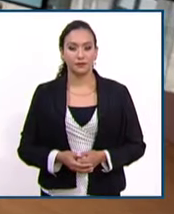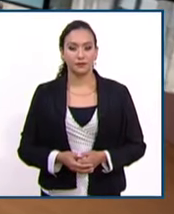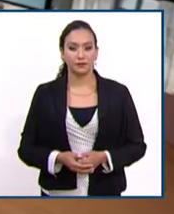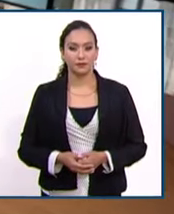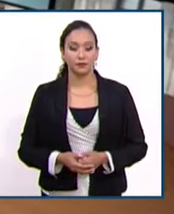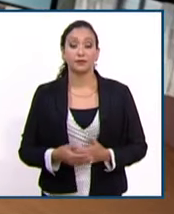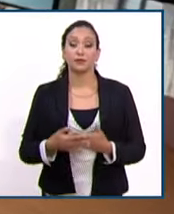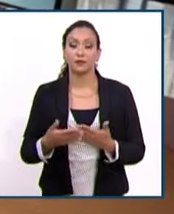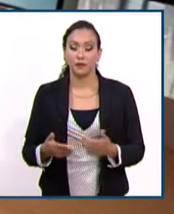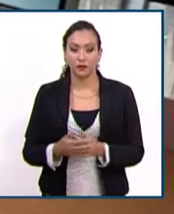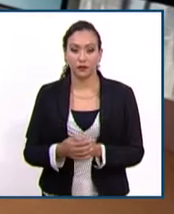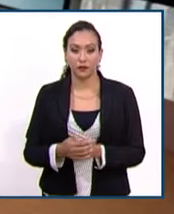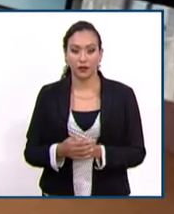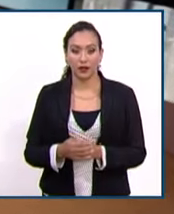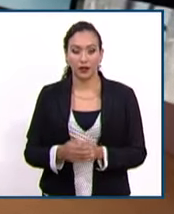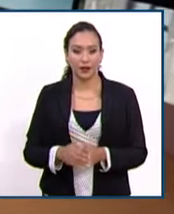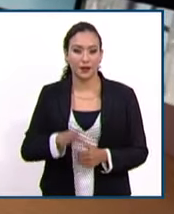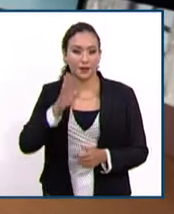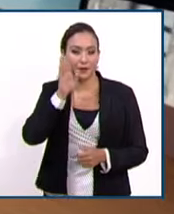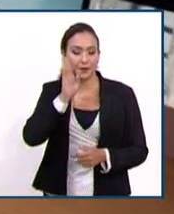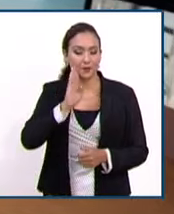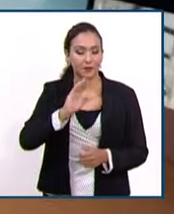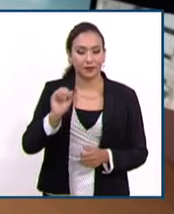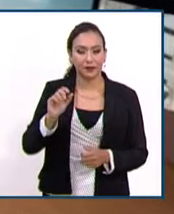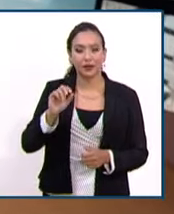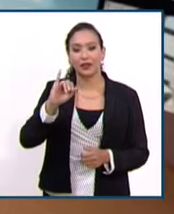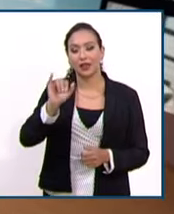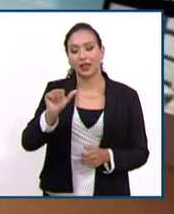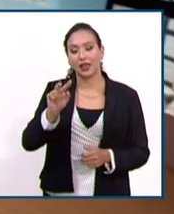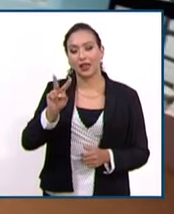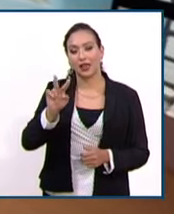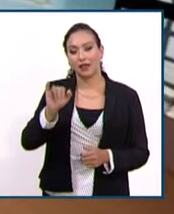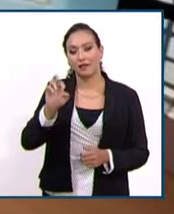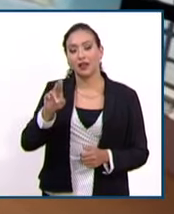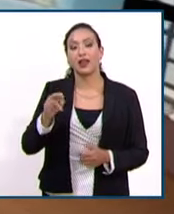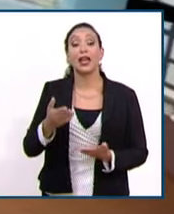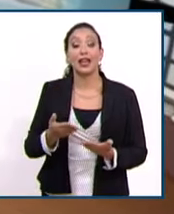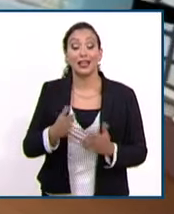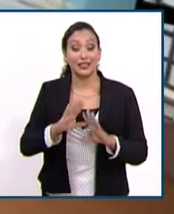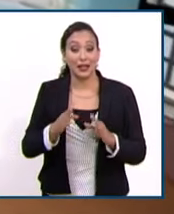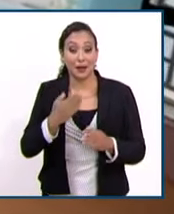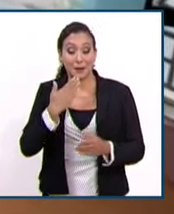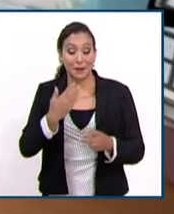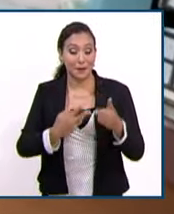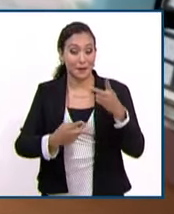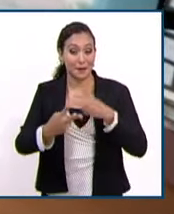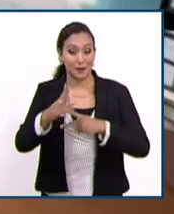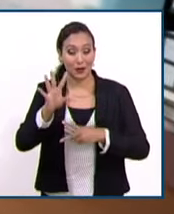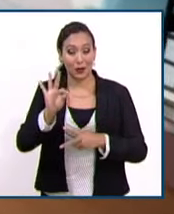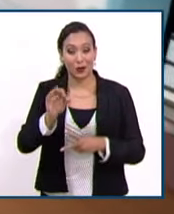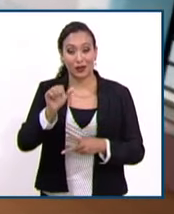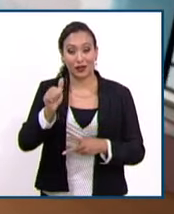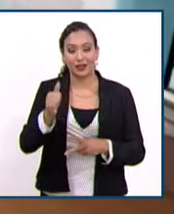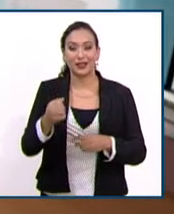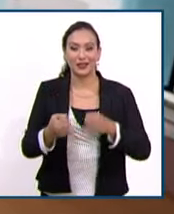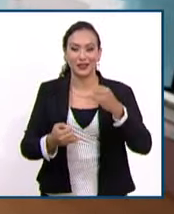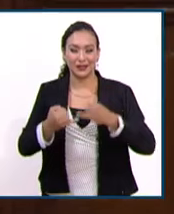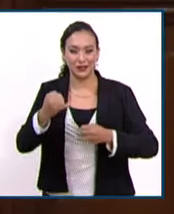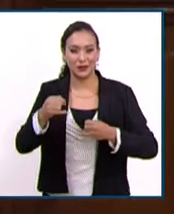En sesión solemne, el ministro Javier Lainez dio la bienvenida a 46 nuevos jueces y juezas de distrito.